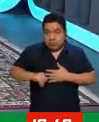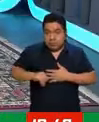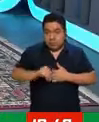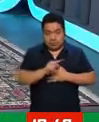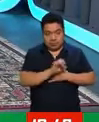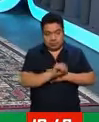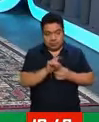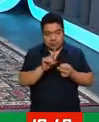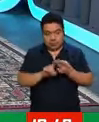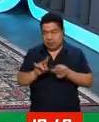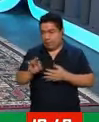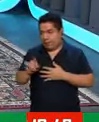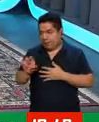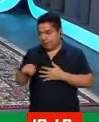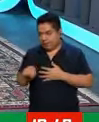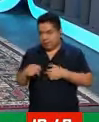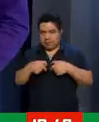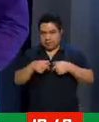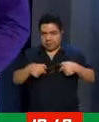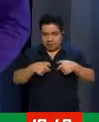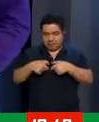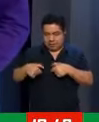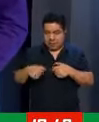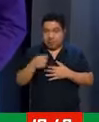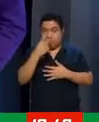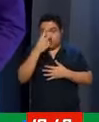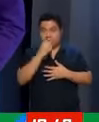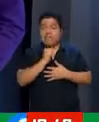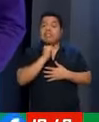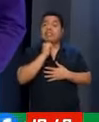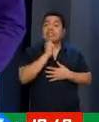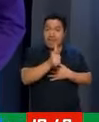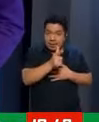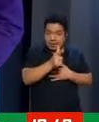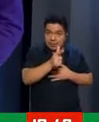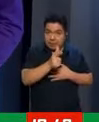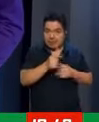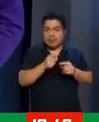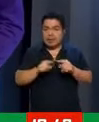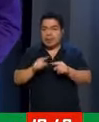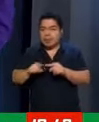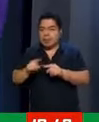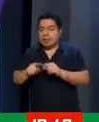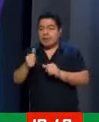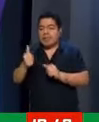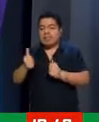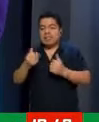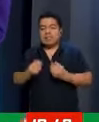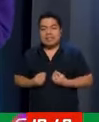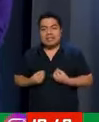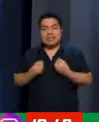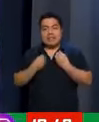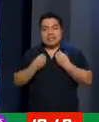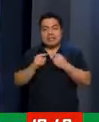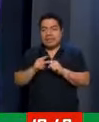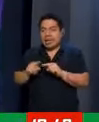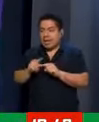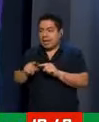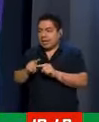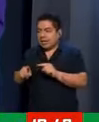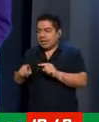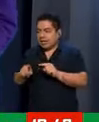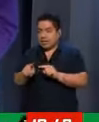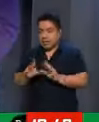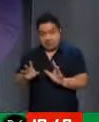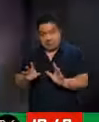y Valentín, que tienen nuestros nombres, son dos almas que transitan por seis vidas con circunstancias de vidas